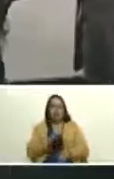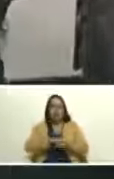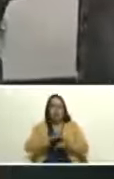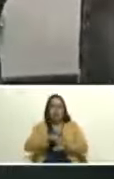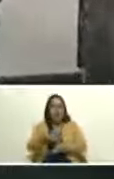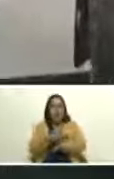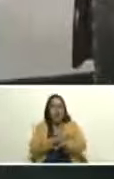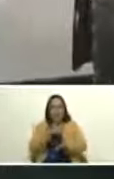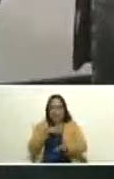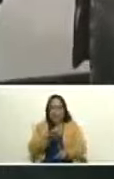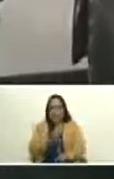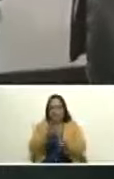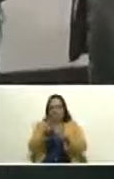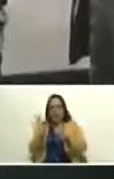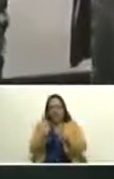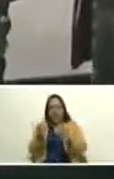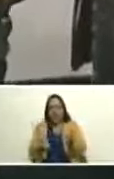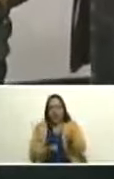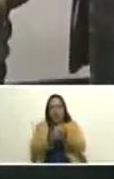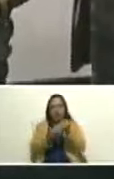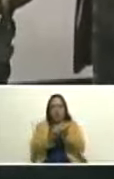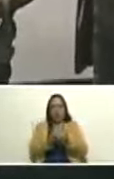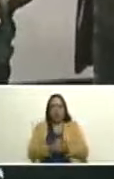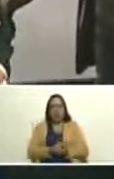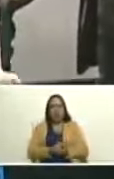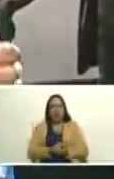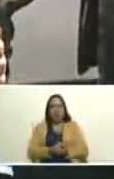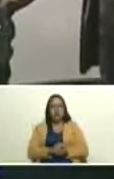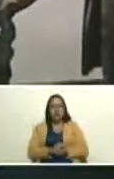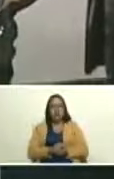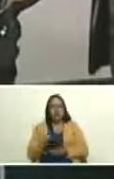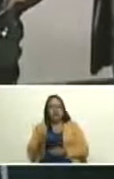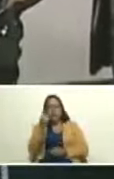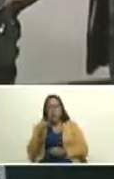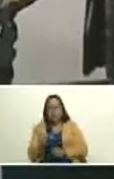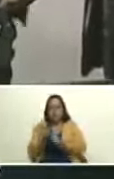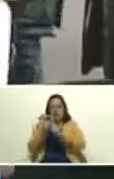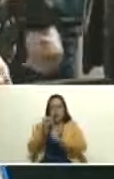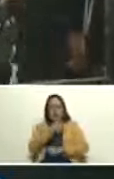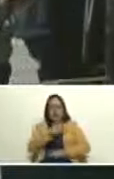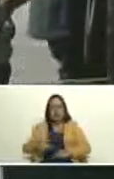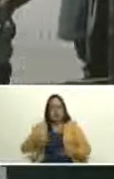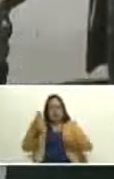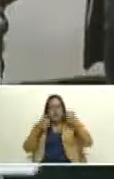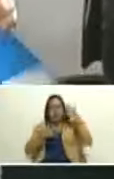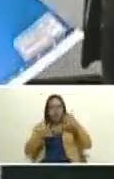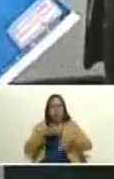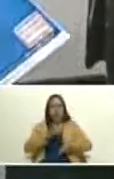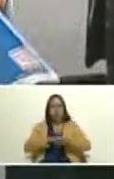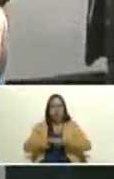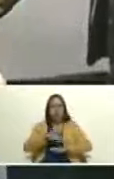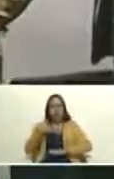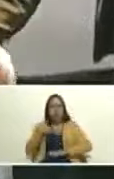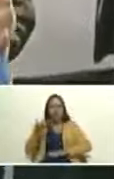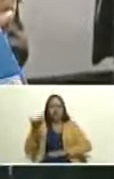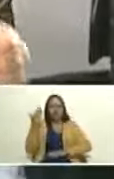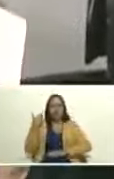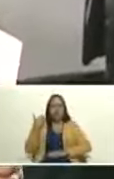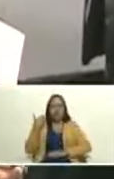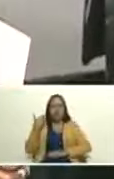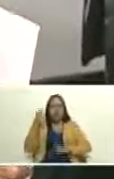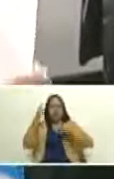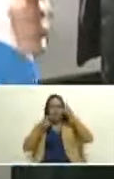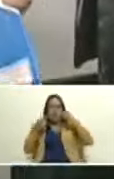anteriormente no éramos tomadas en cuenta. Primero fuimos tomadas en cuenta por el presidente Chávez, porque yo soy de cuando Chávez daba